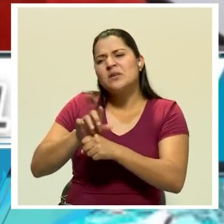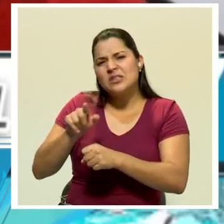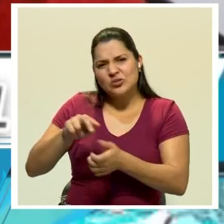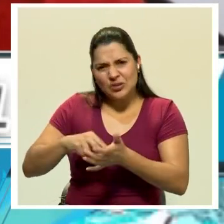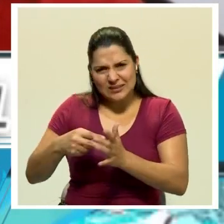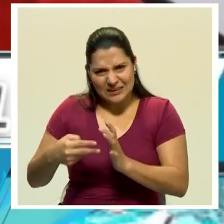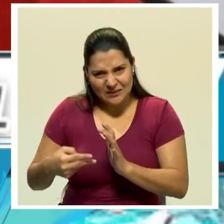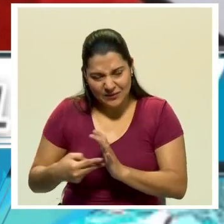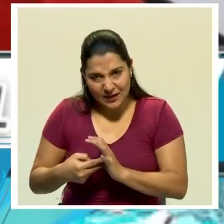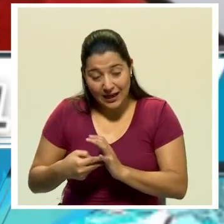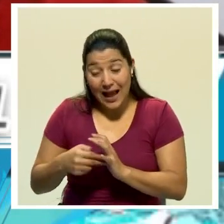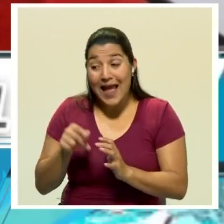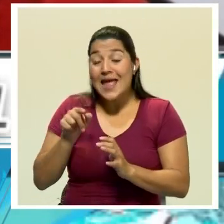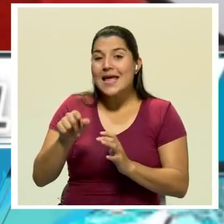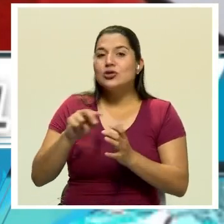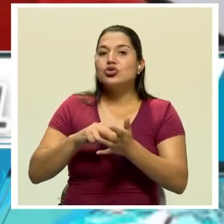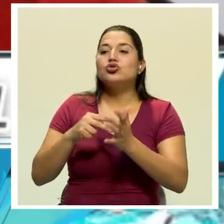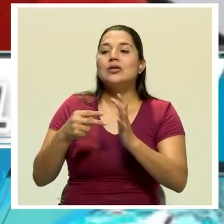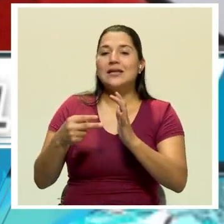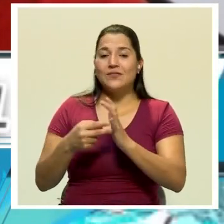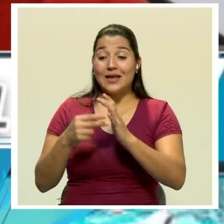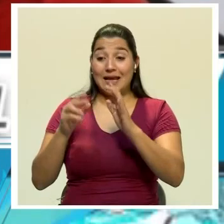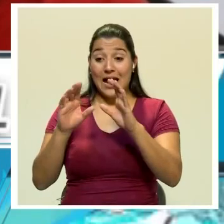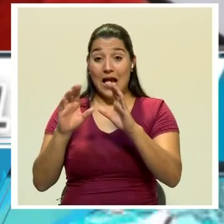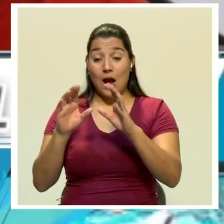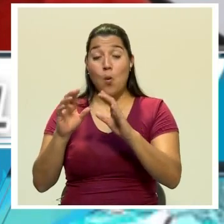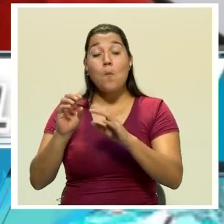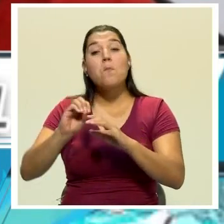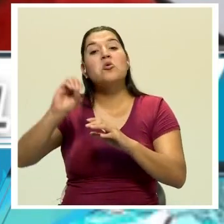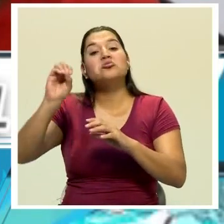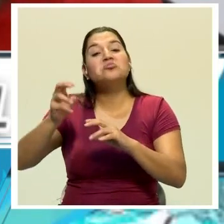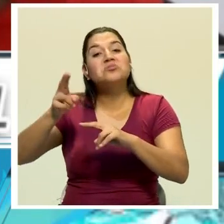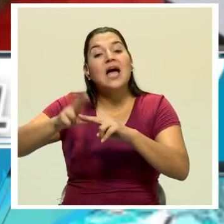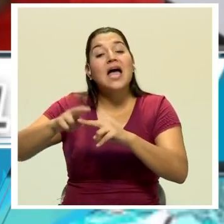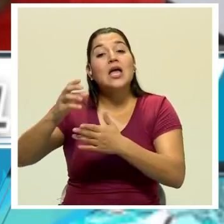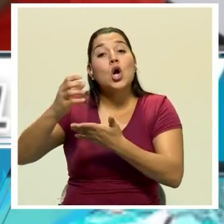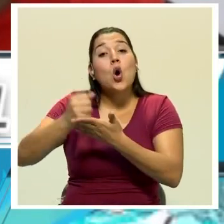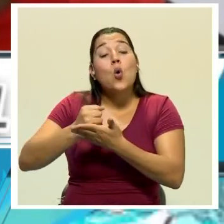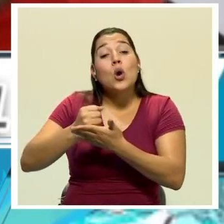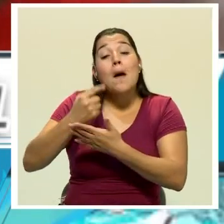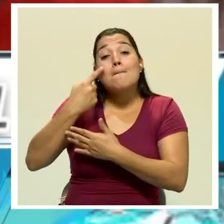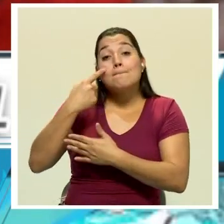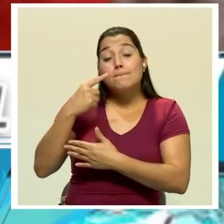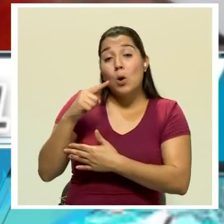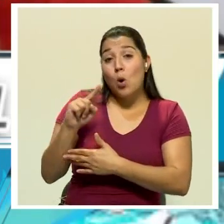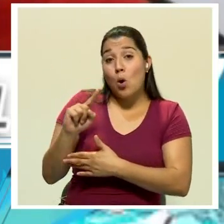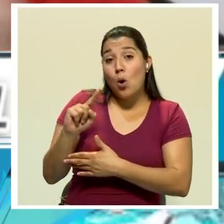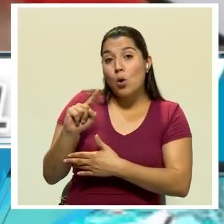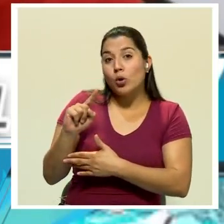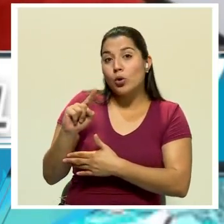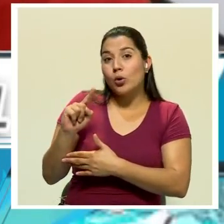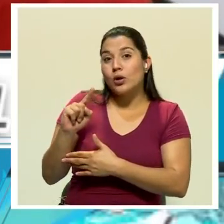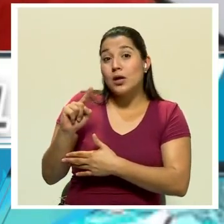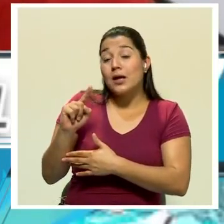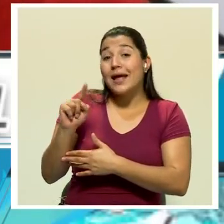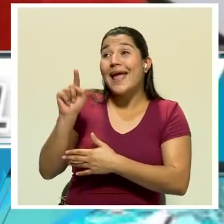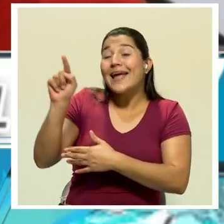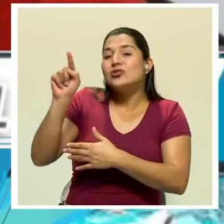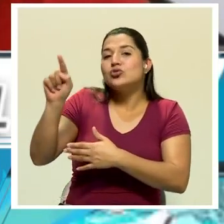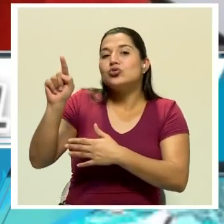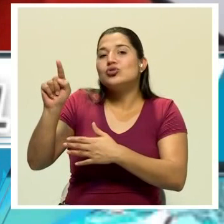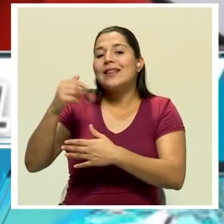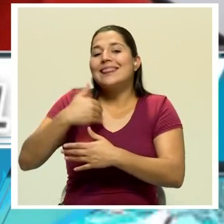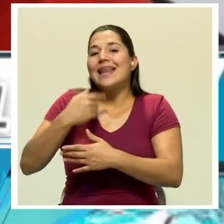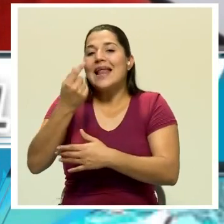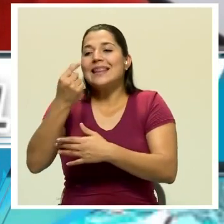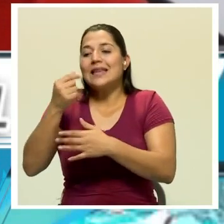de compromiso es una comisión que las multilaterales cobran por mantener la plata, por decirle, reservada. Ya solo eso